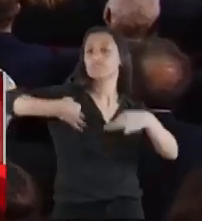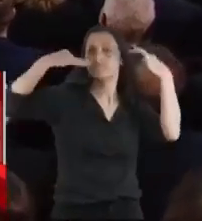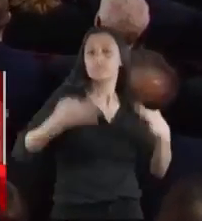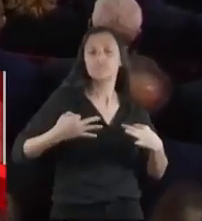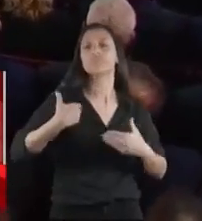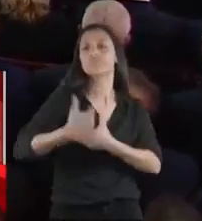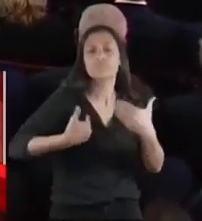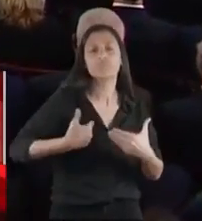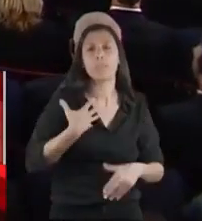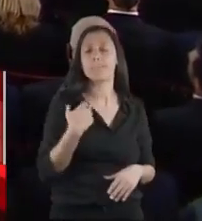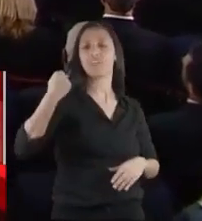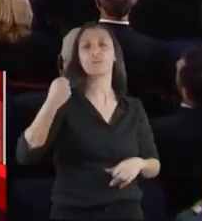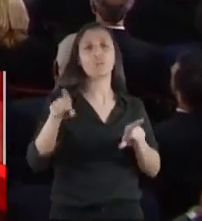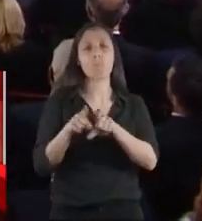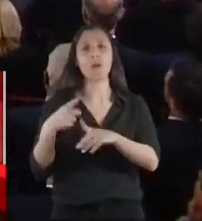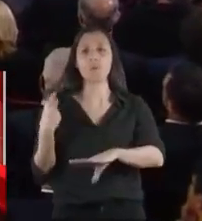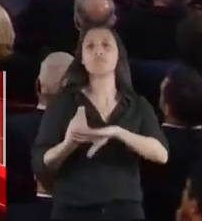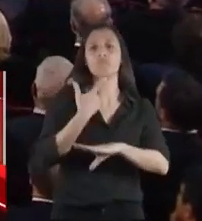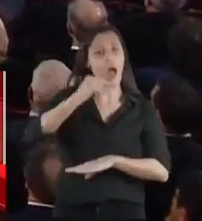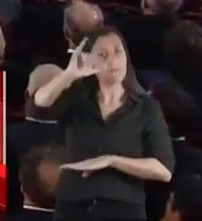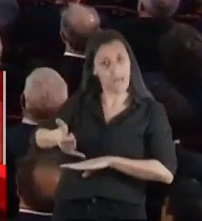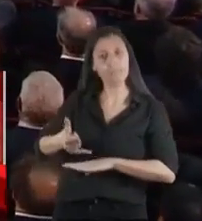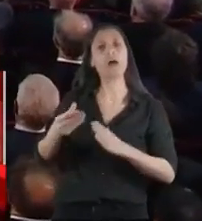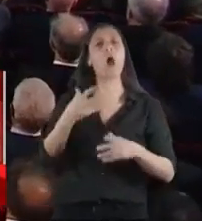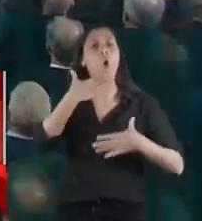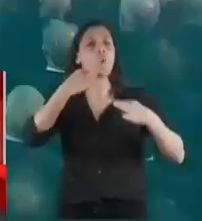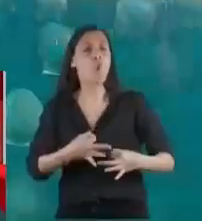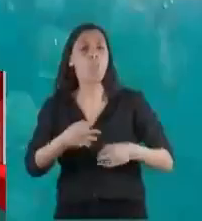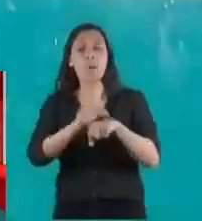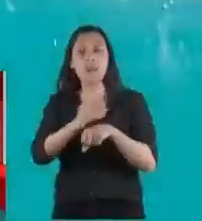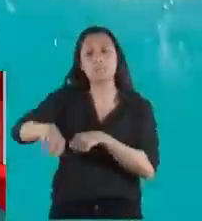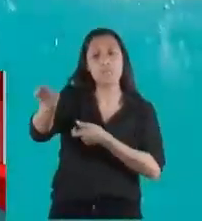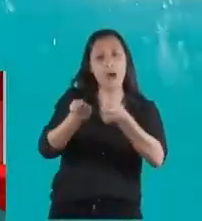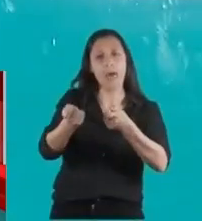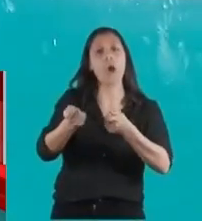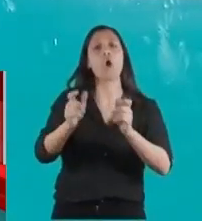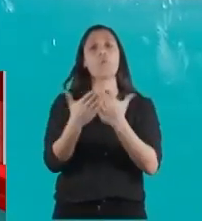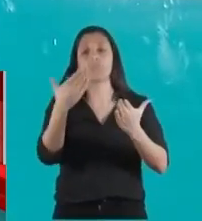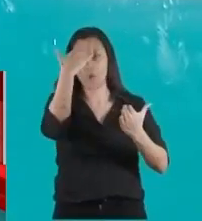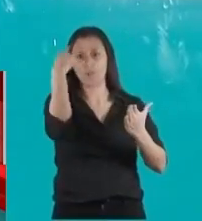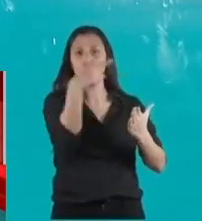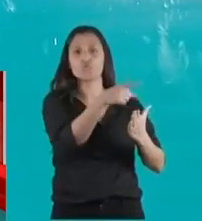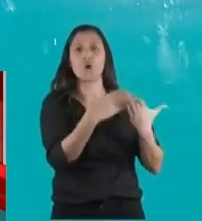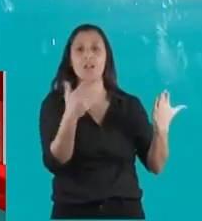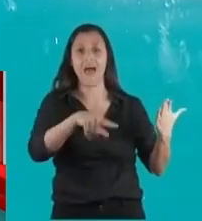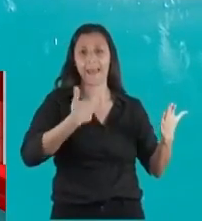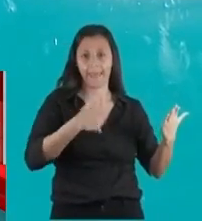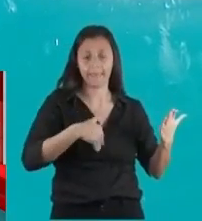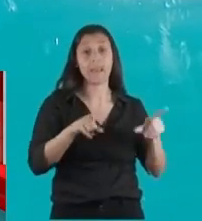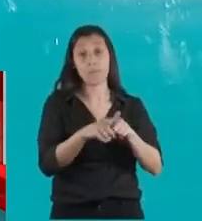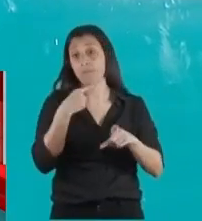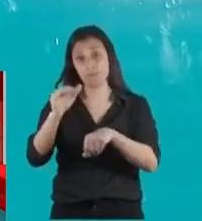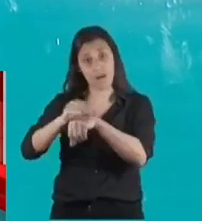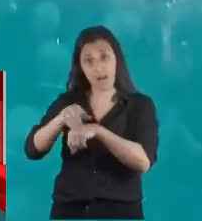lealtad y patriotismo el cargo que acepta, cumpliendo y haciendo cumplir la Constitución de la Nación Argentina en cuanto